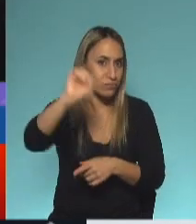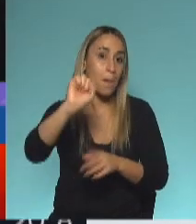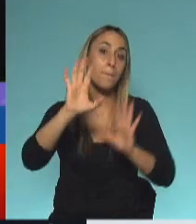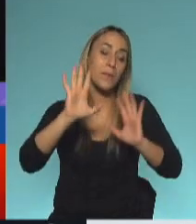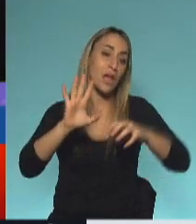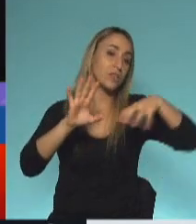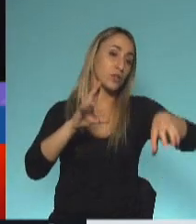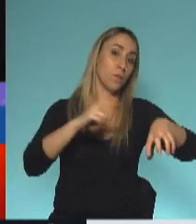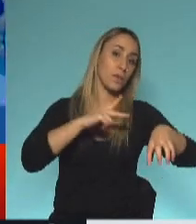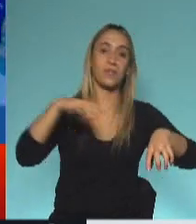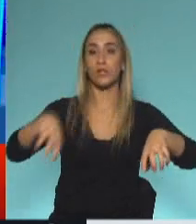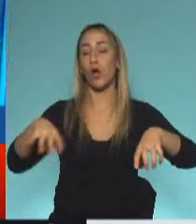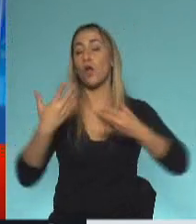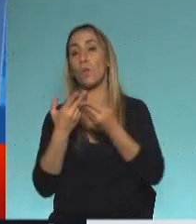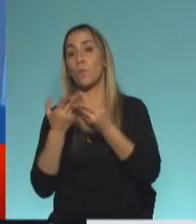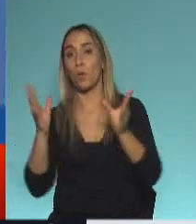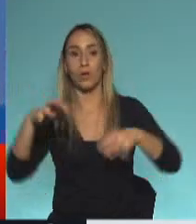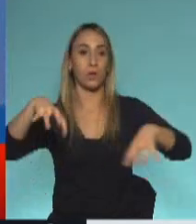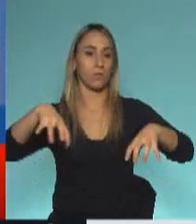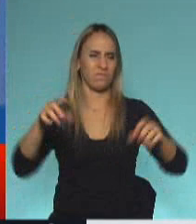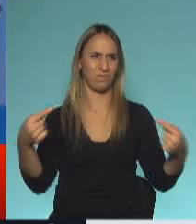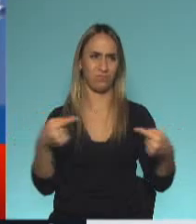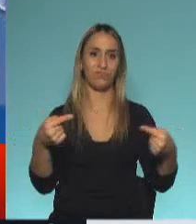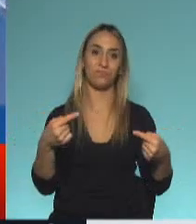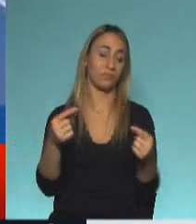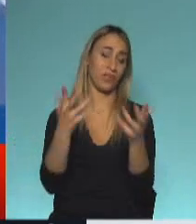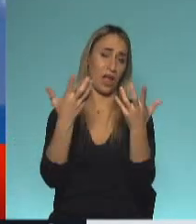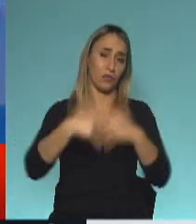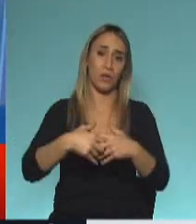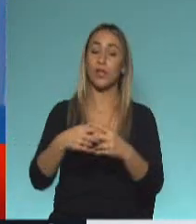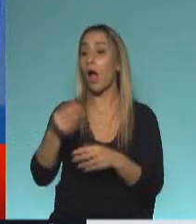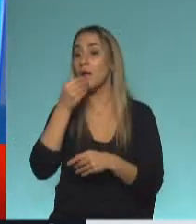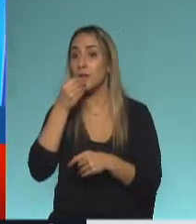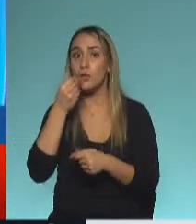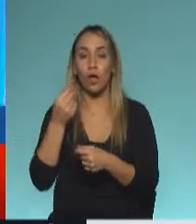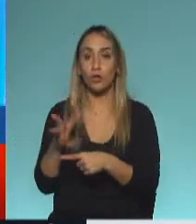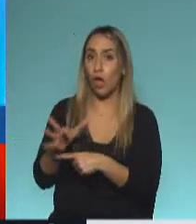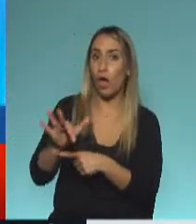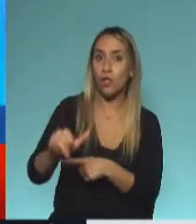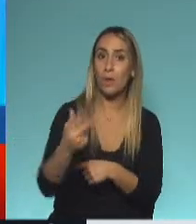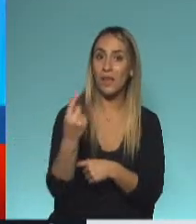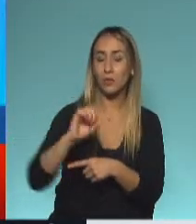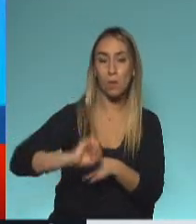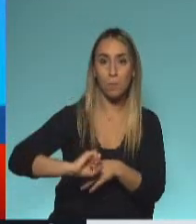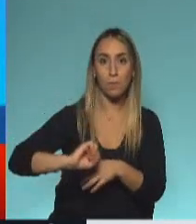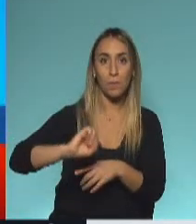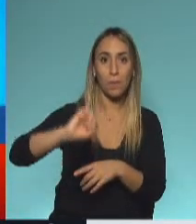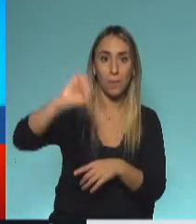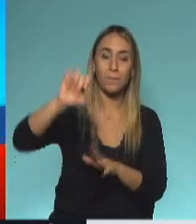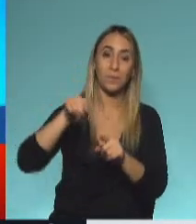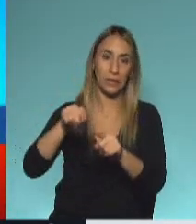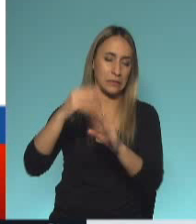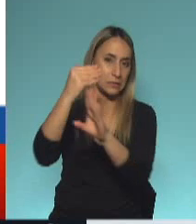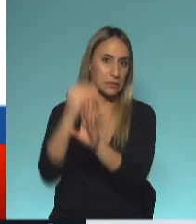público es que los alimentos vienen creciendo diariamente y todavía no lograron bajar sus es el rubro es el rubro que mayor